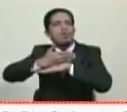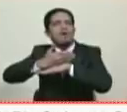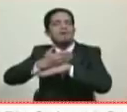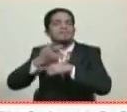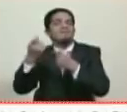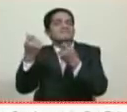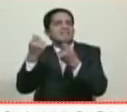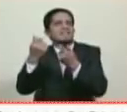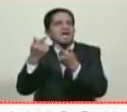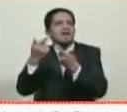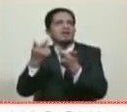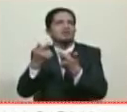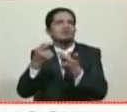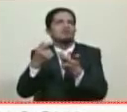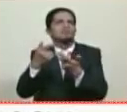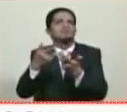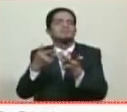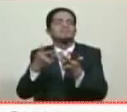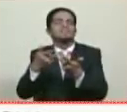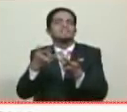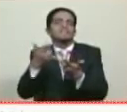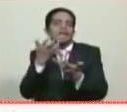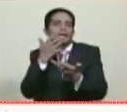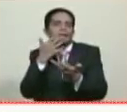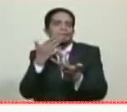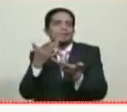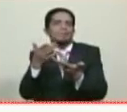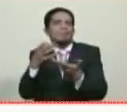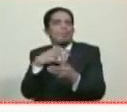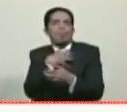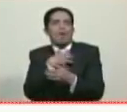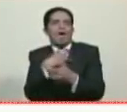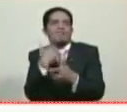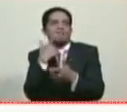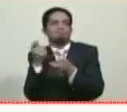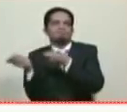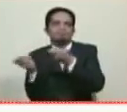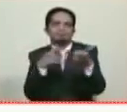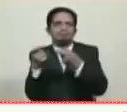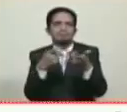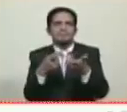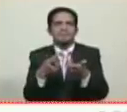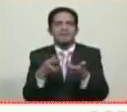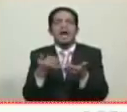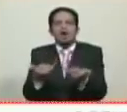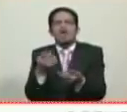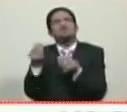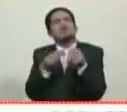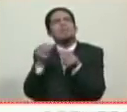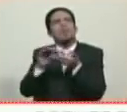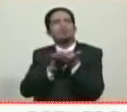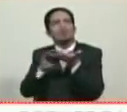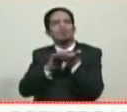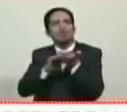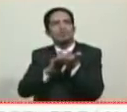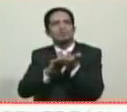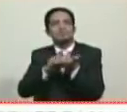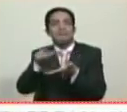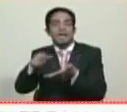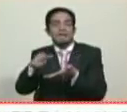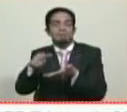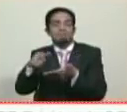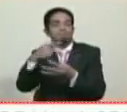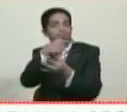que es la dotación de los hospitales, medicinas y todo esto. ¿Qué mecanismos van a buscar para que la dotación de estos materiales que son vitales para